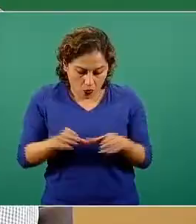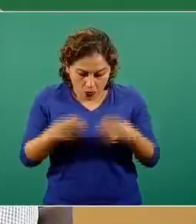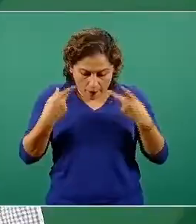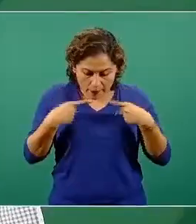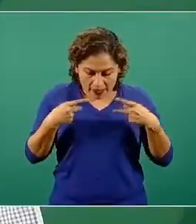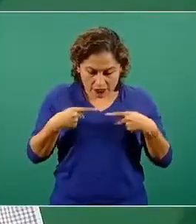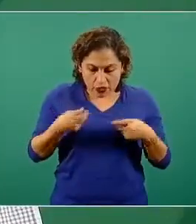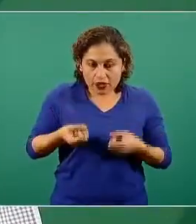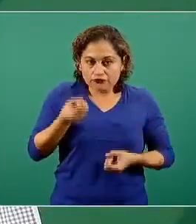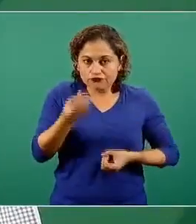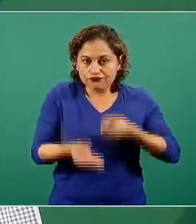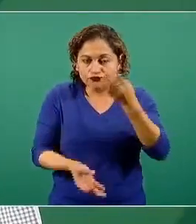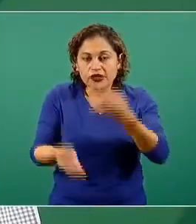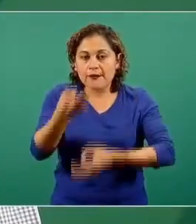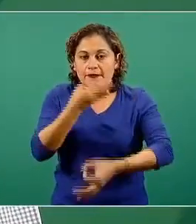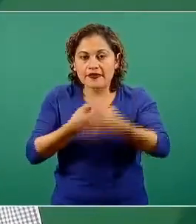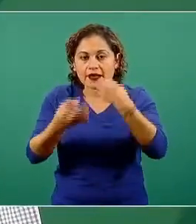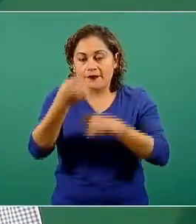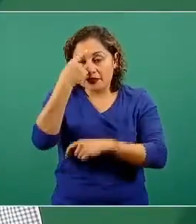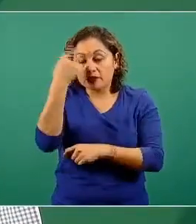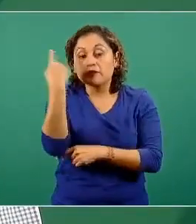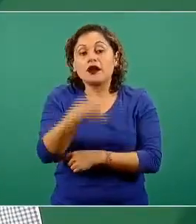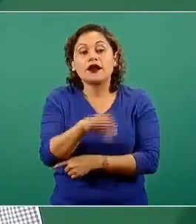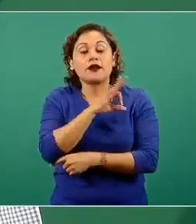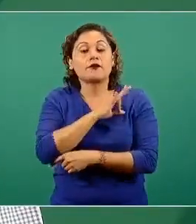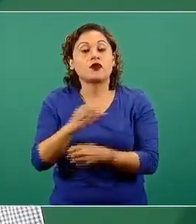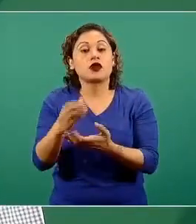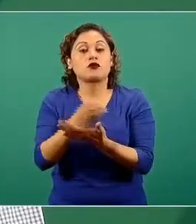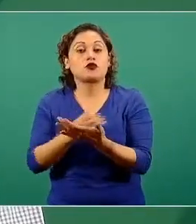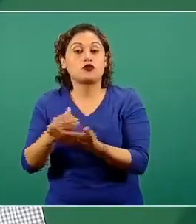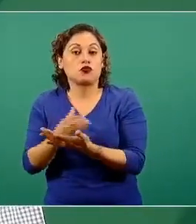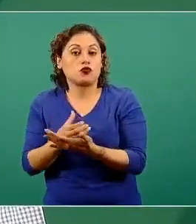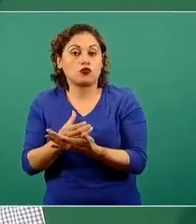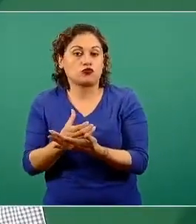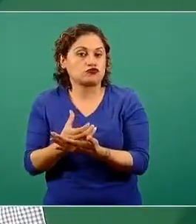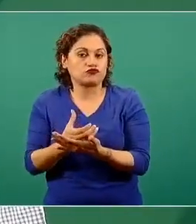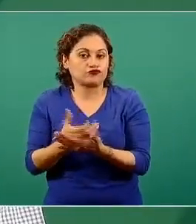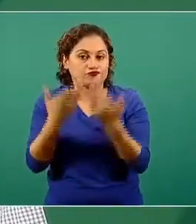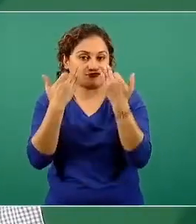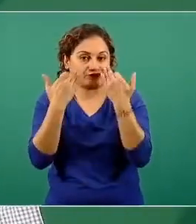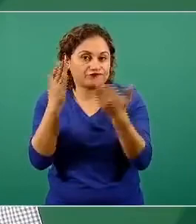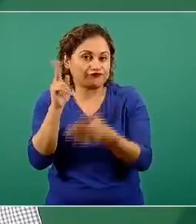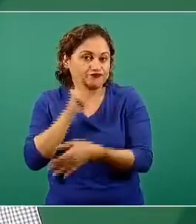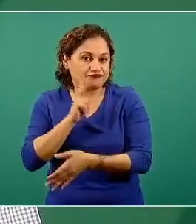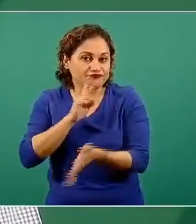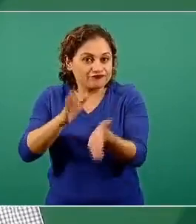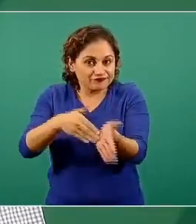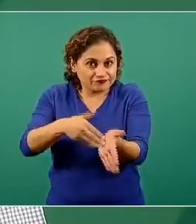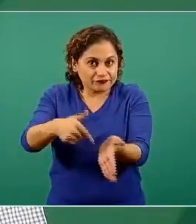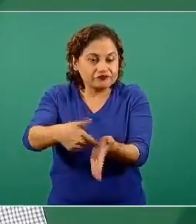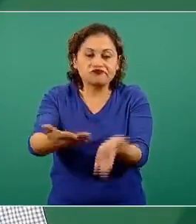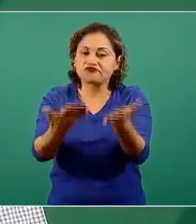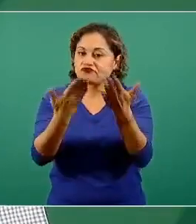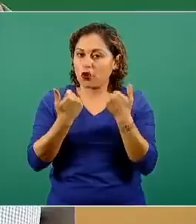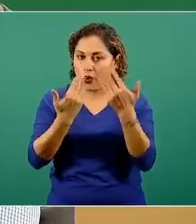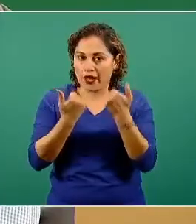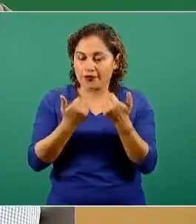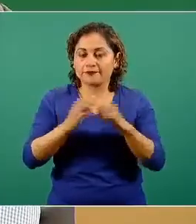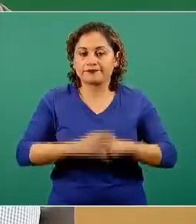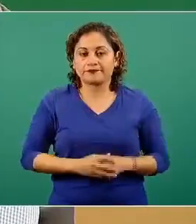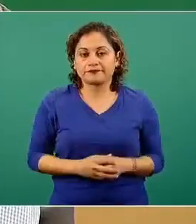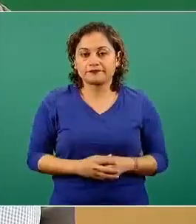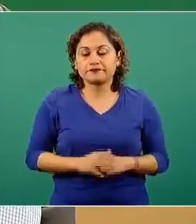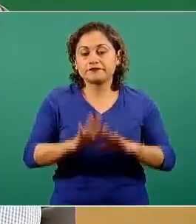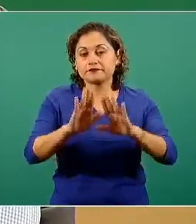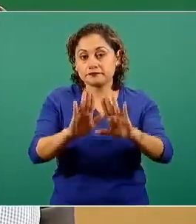momento fehacientemente con datos científicos evidencie lo que se está queriendo lograr. Sin embargo, como